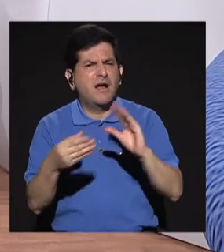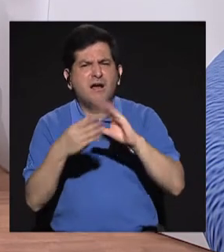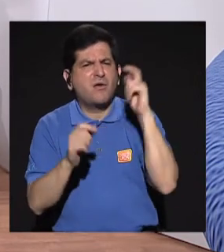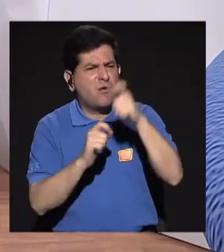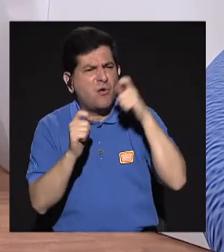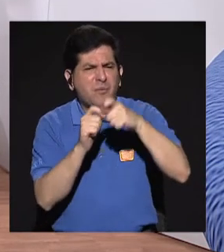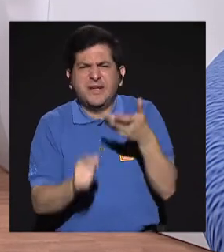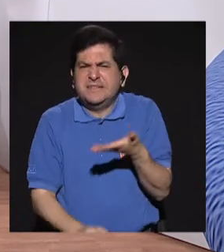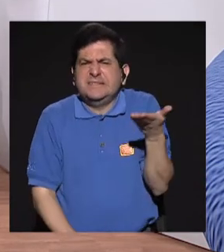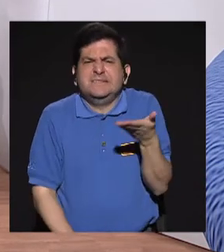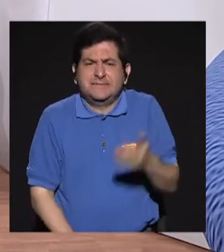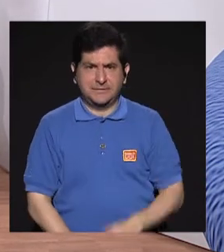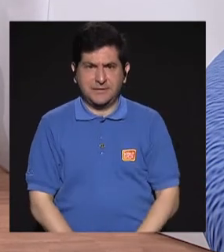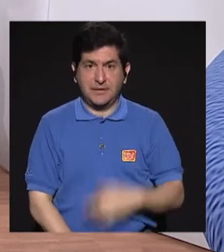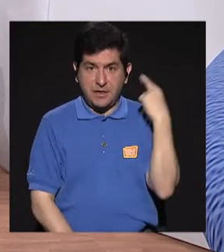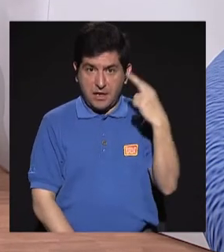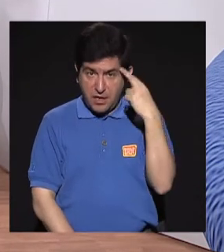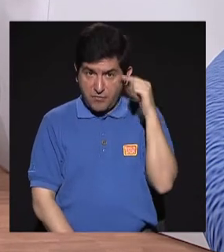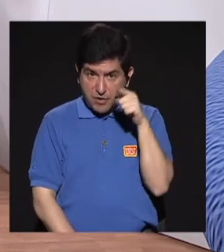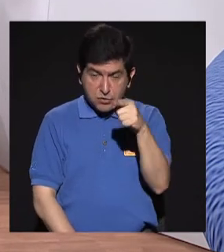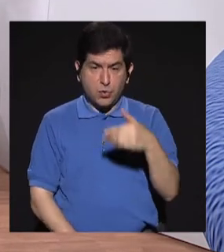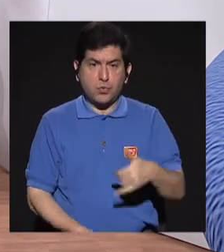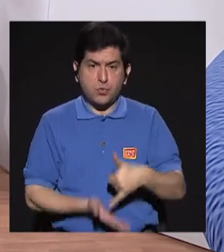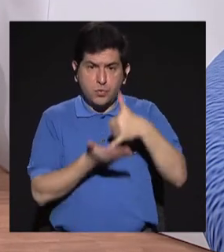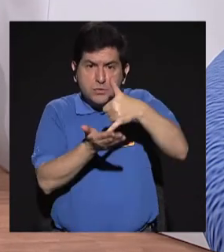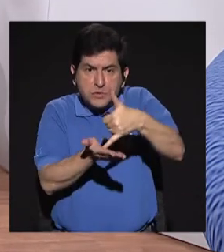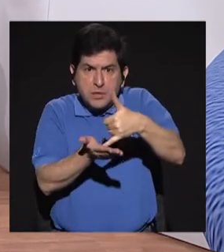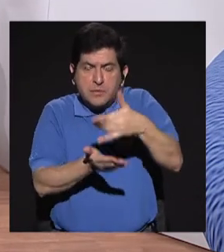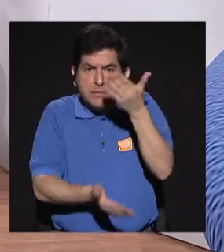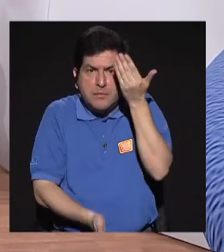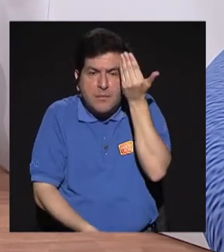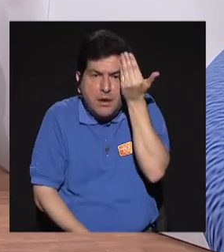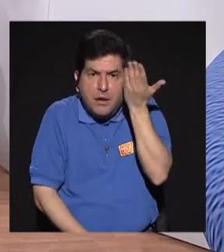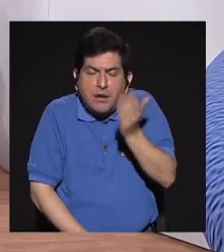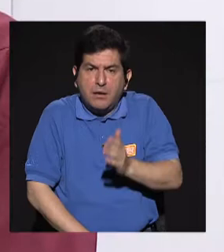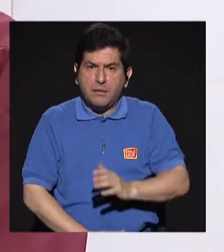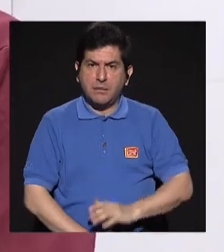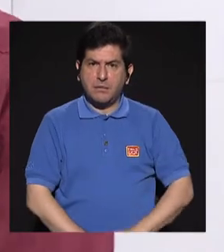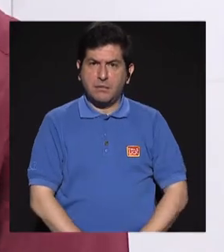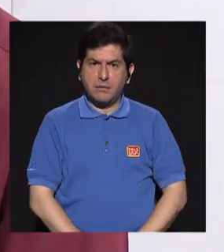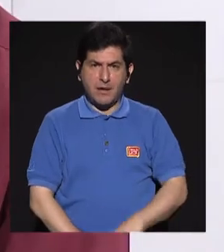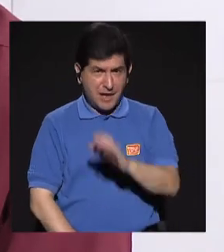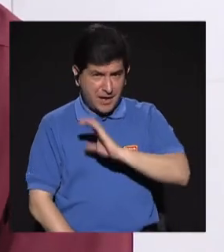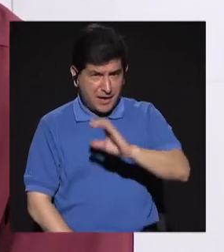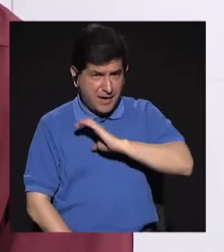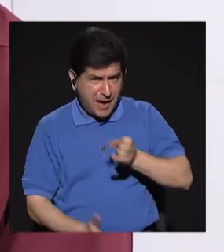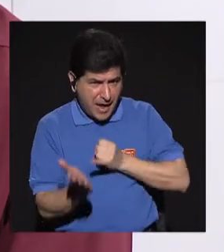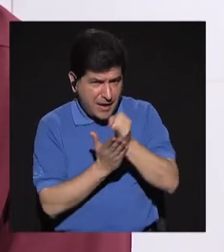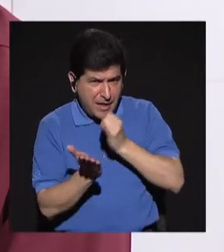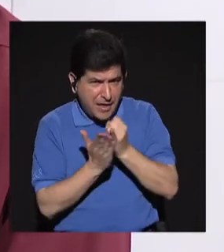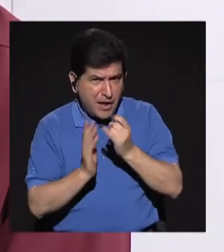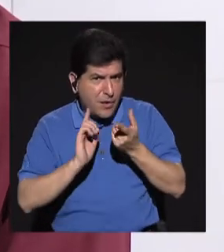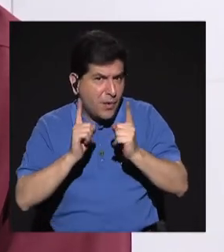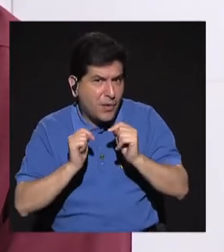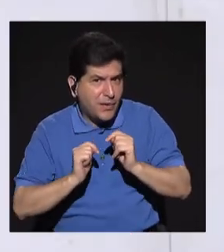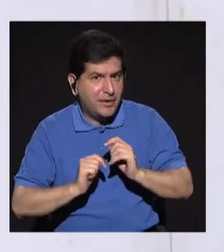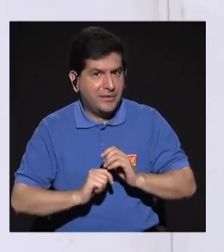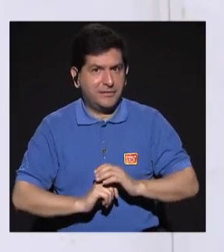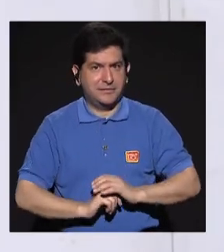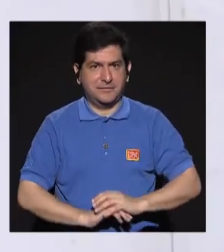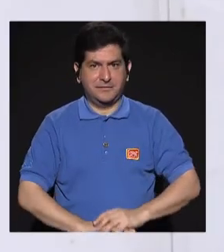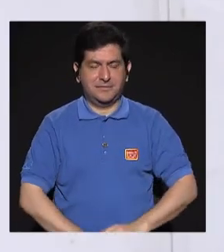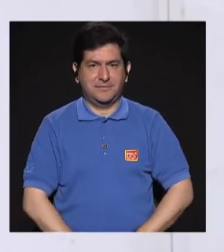comenté no exactamente qué fue y por qué a usted lo premian con esa calidad investigación